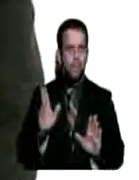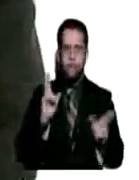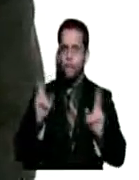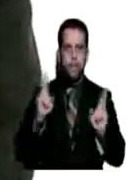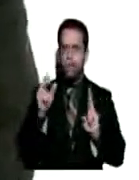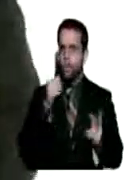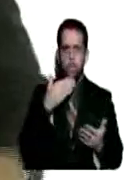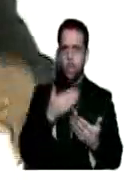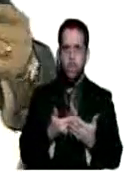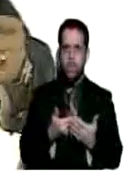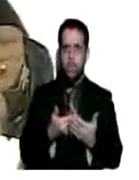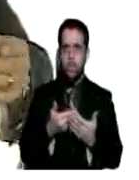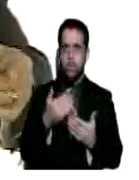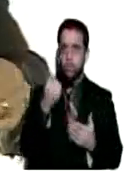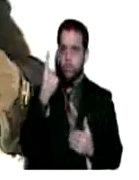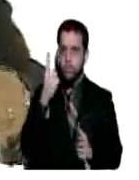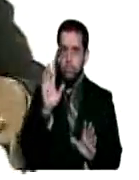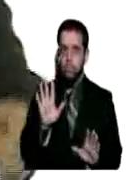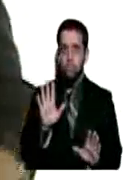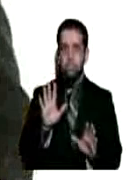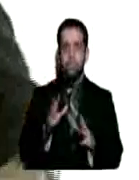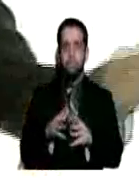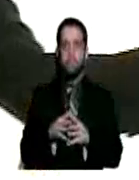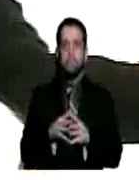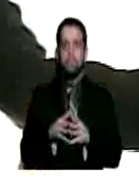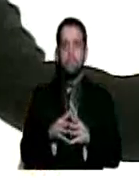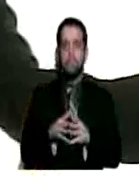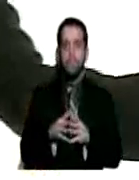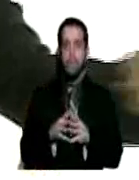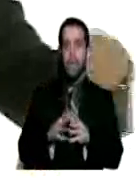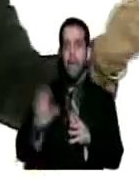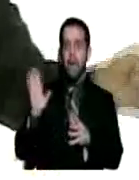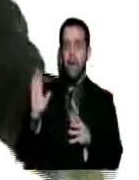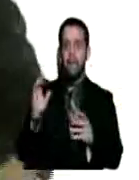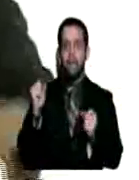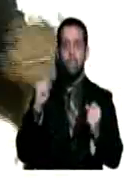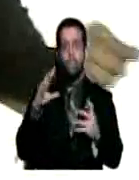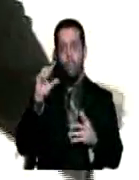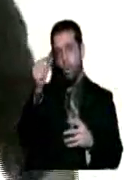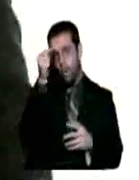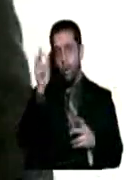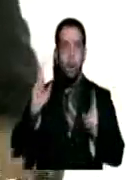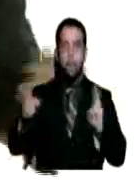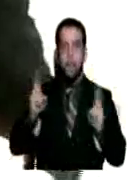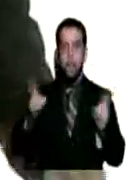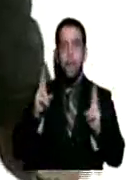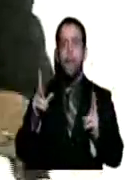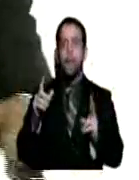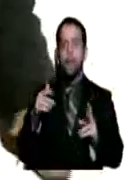Las cosas se hacen bien o no se hacen. Por haber tenido a la prisa como consejera, es que muchos gobiernos se metieron en